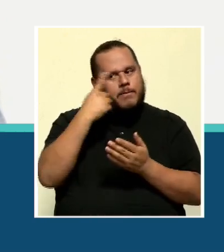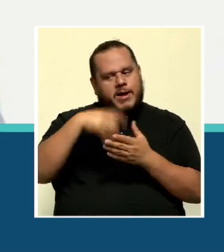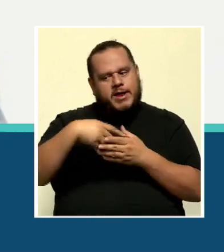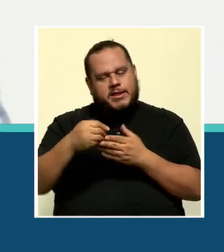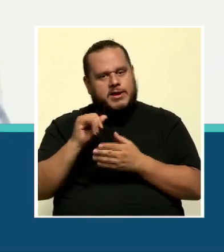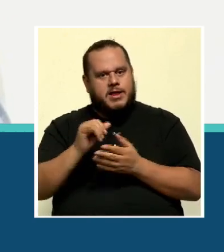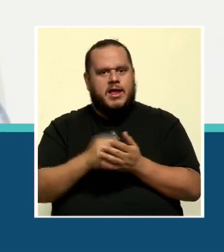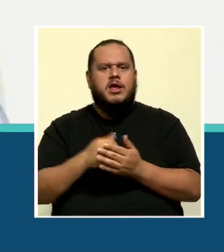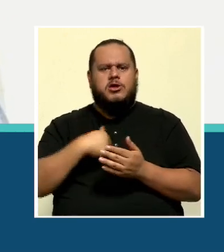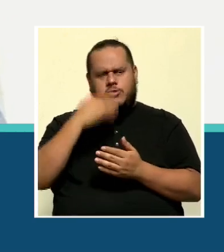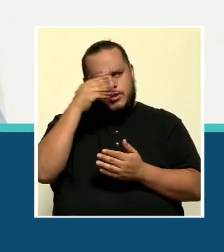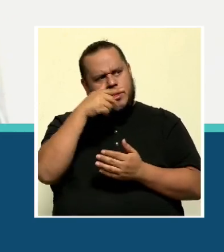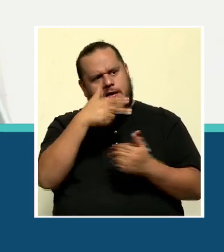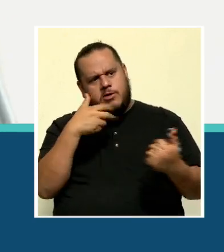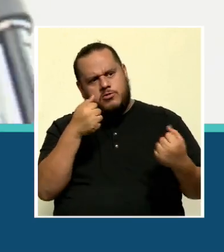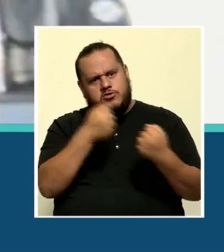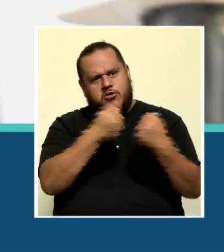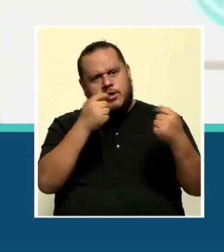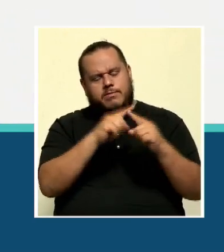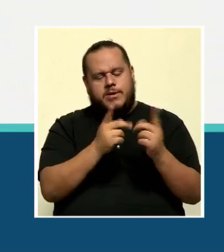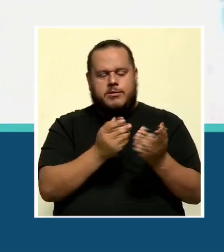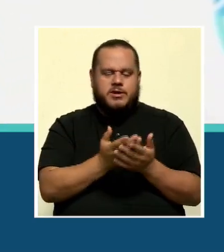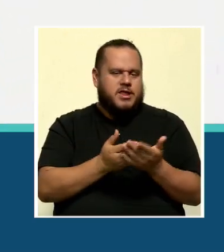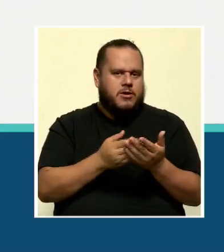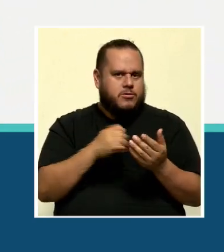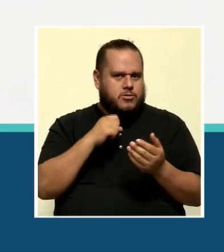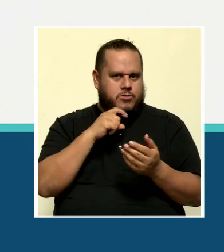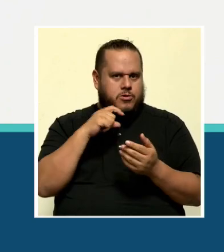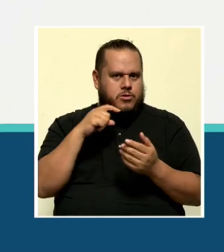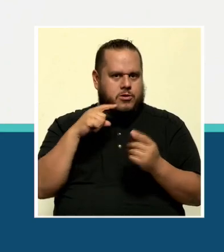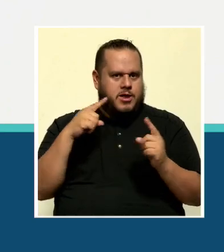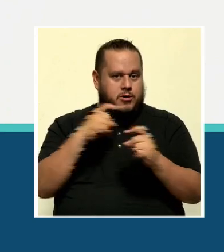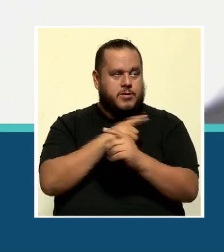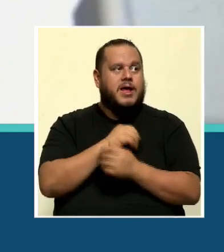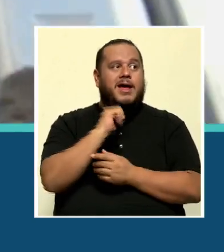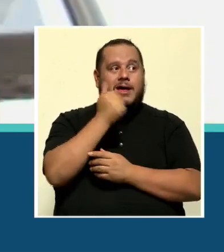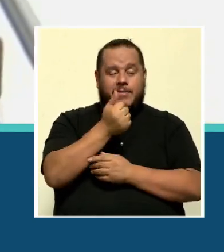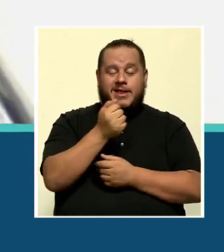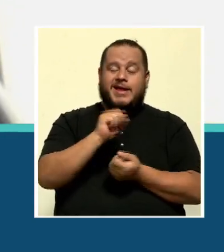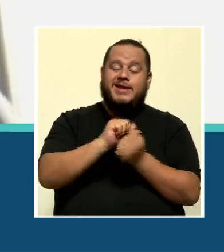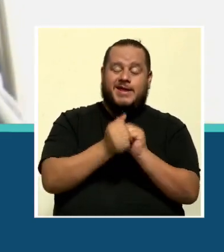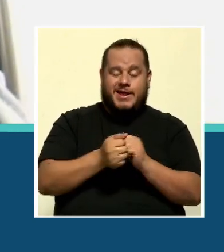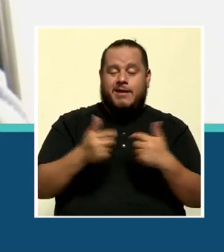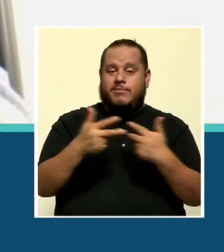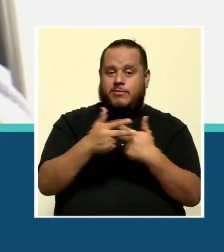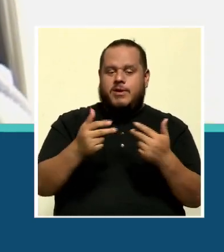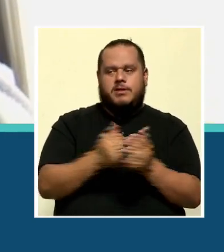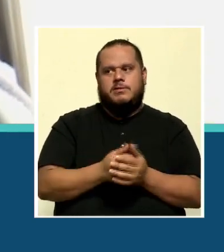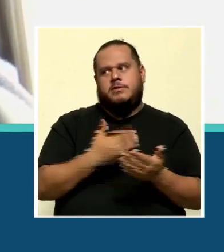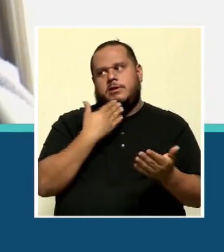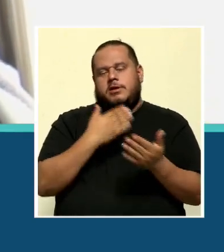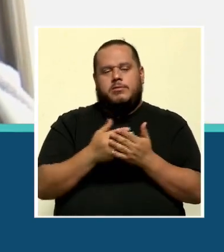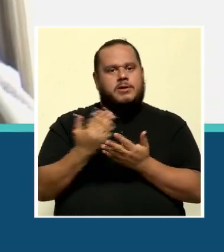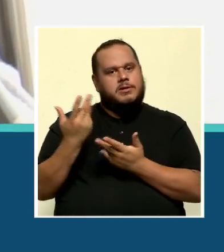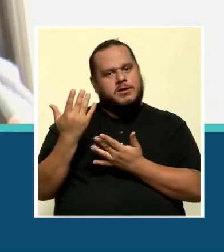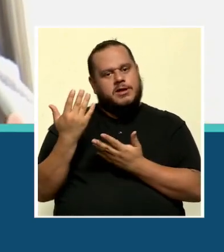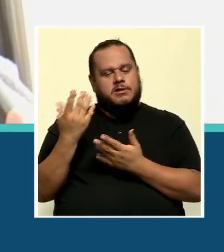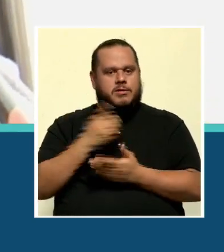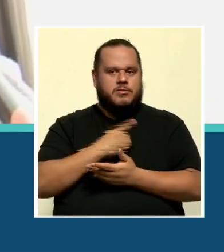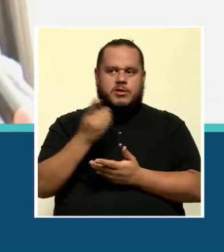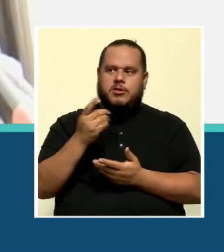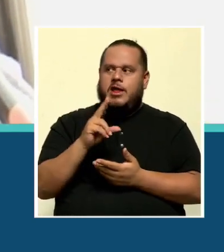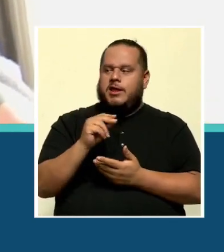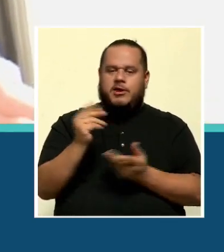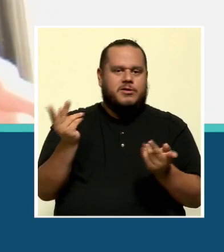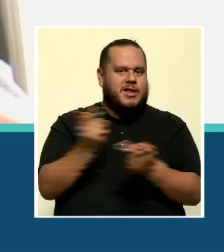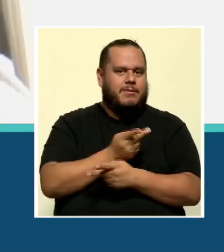es por el choque, pero normalmente también es bastante complicado. Mañana hay cambios viales. Eso también podría complicar un poquito más. Ya, y esperemos en Dios que no